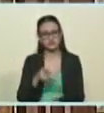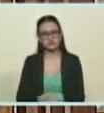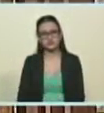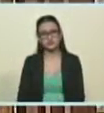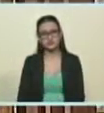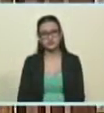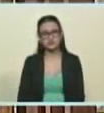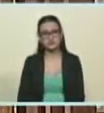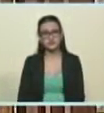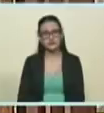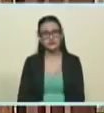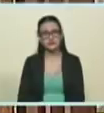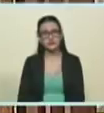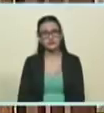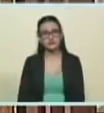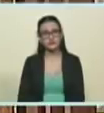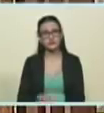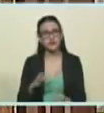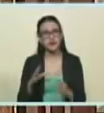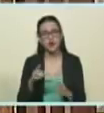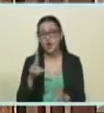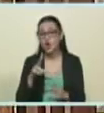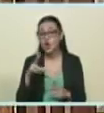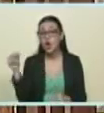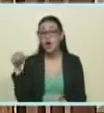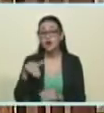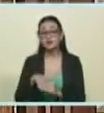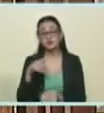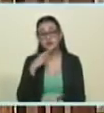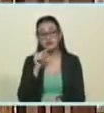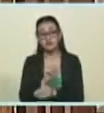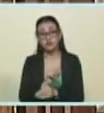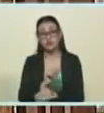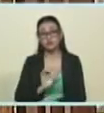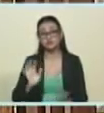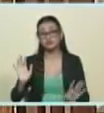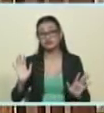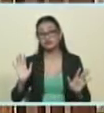Los reunieron y le dieron la orden, no van para las elecciones.